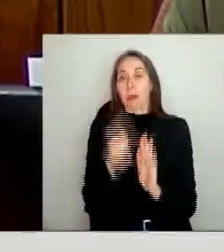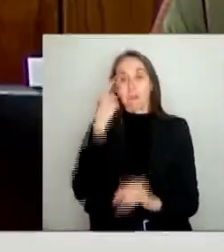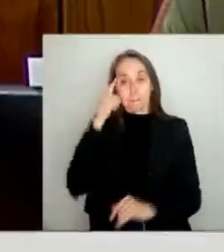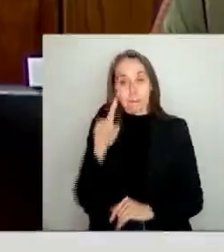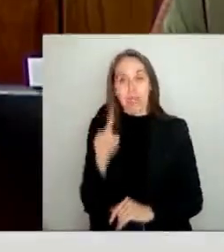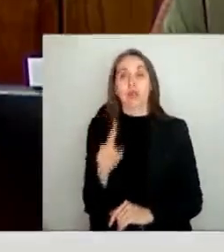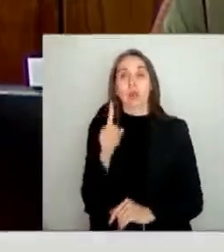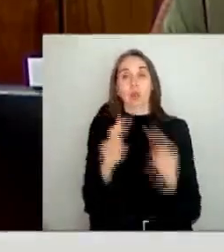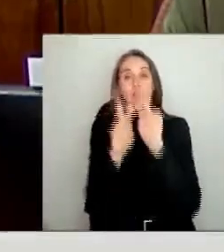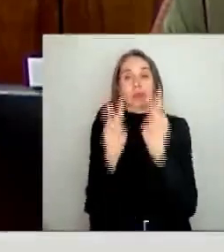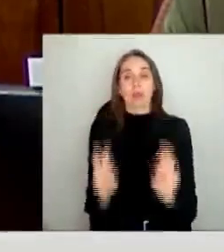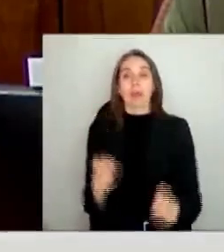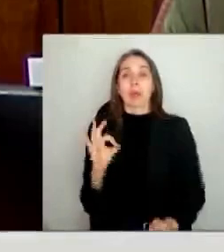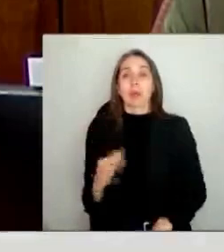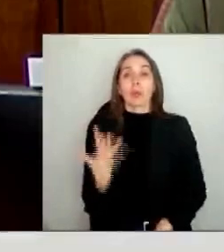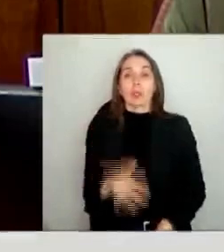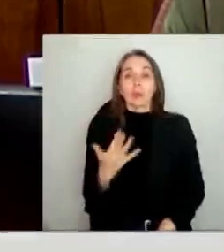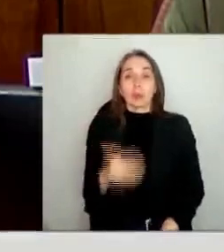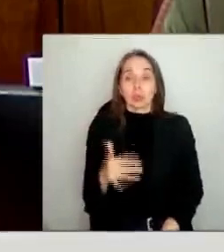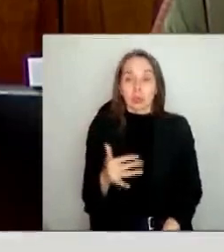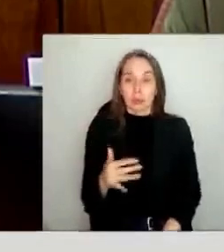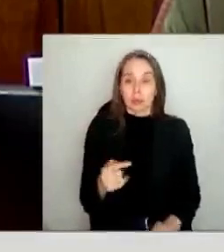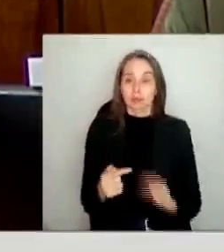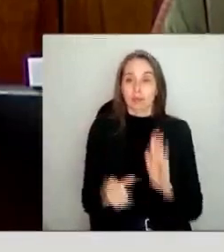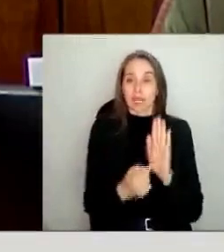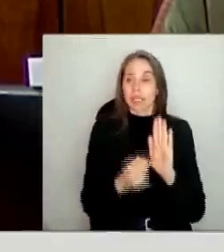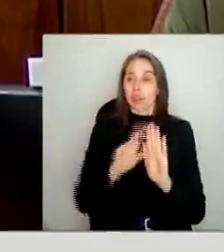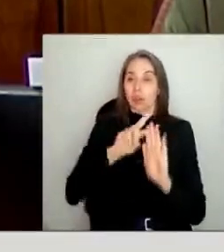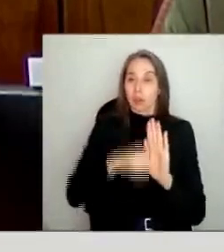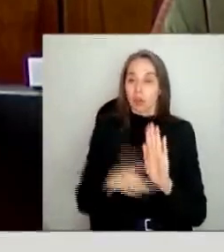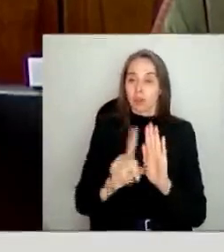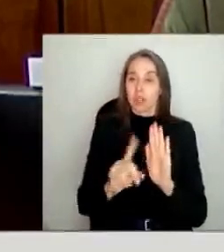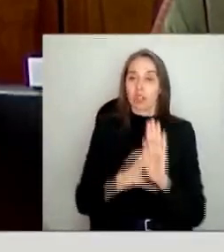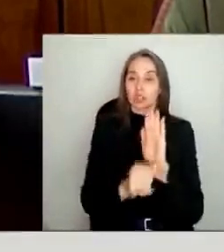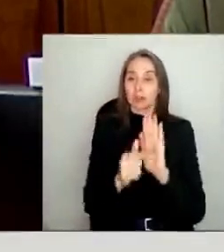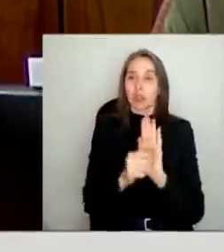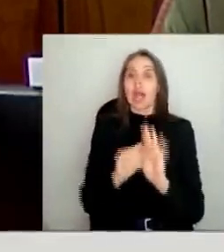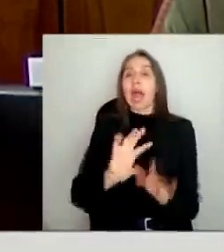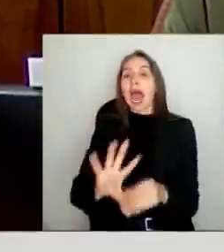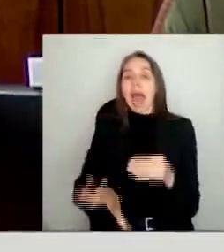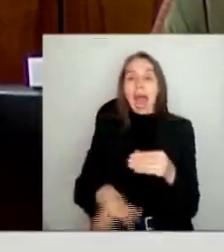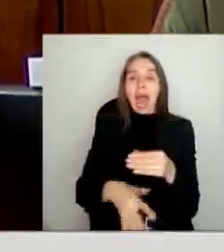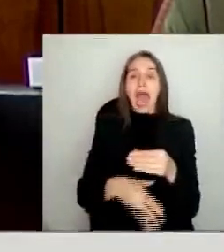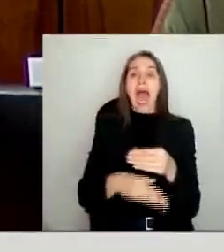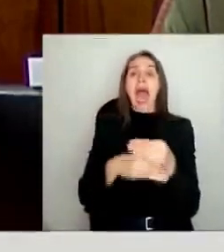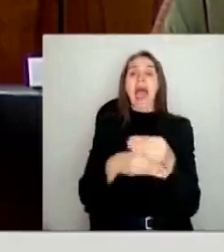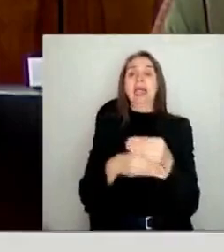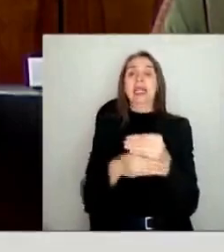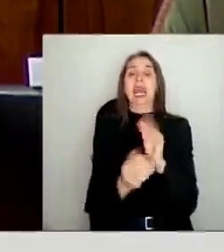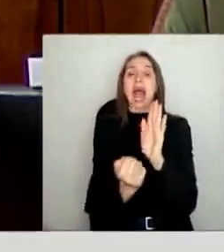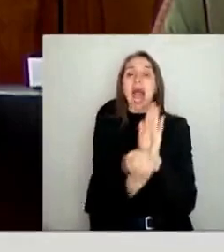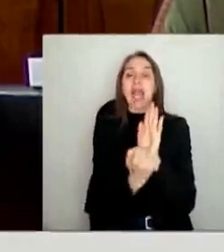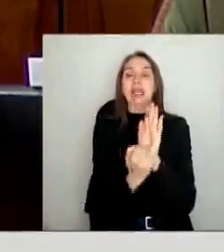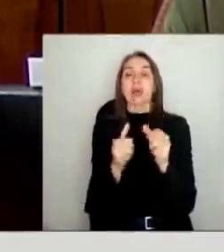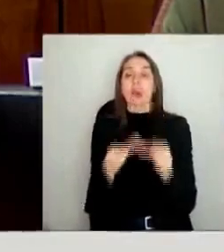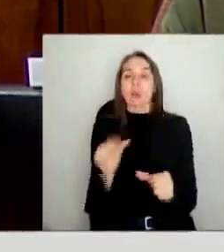muy importante aquí no se está modificando la Constitución solo se le está agregando un artículo una disposición transitoria y las